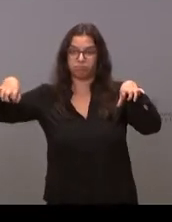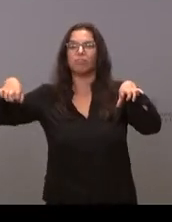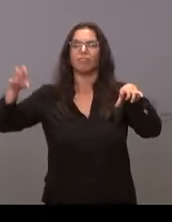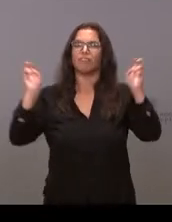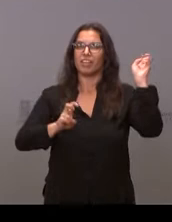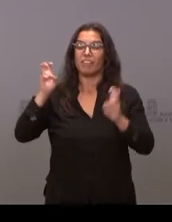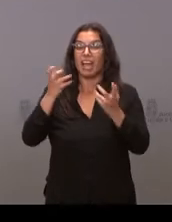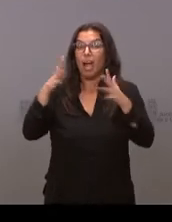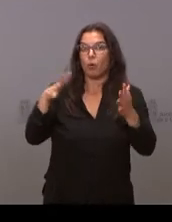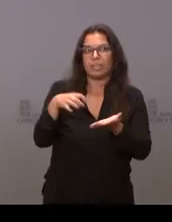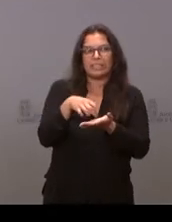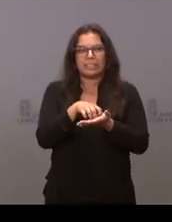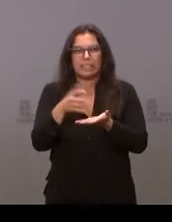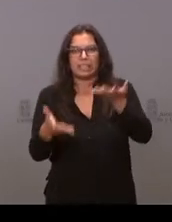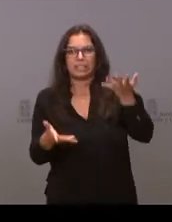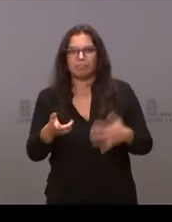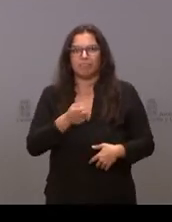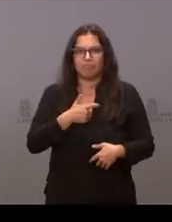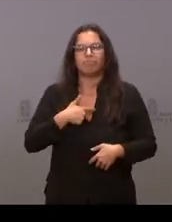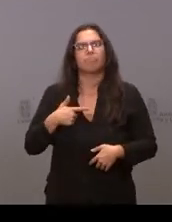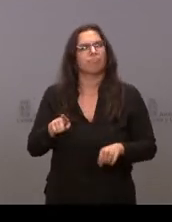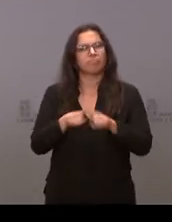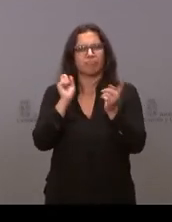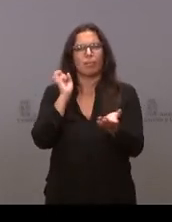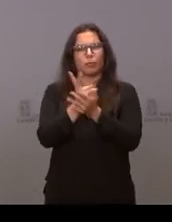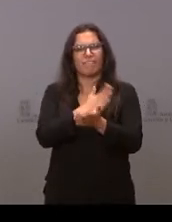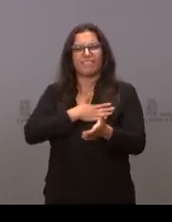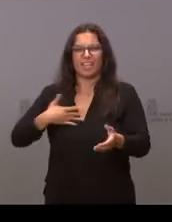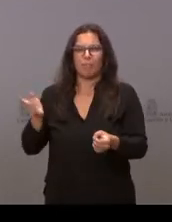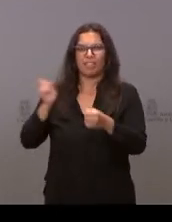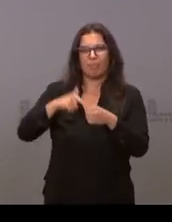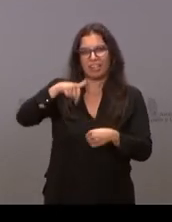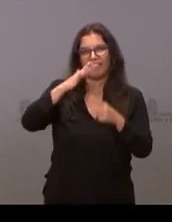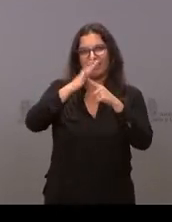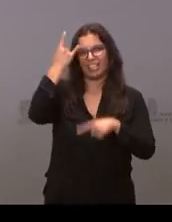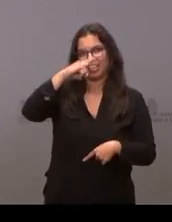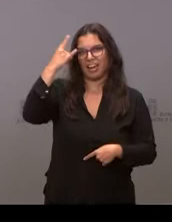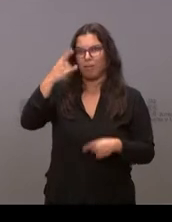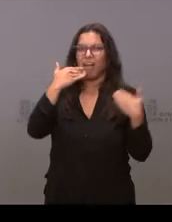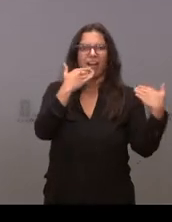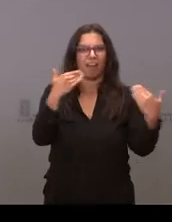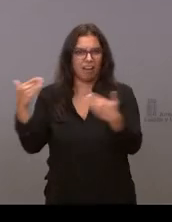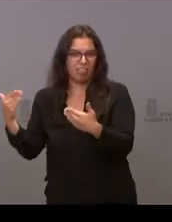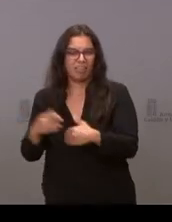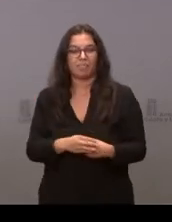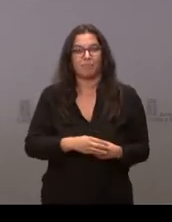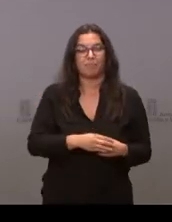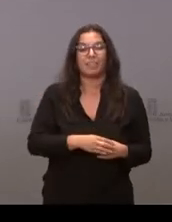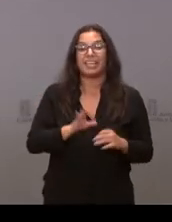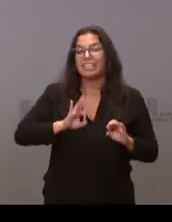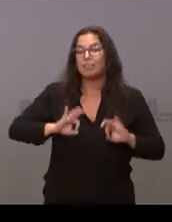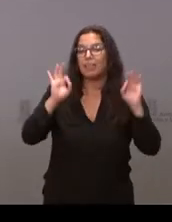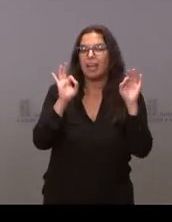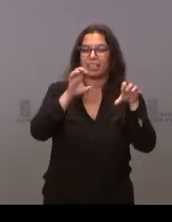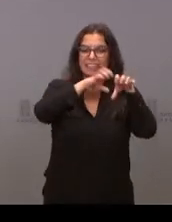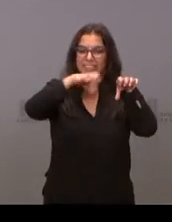que provoca esta pandemia, habéis apostado por Salamanca. Deseo mencionar especialmente a los